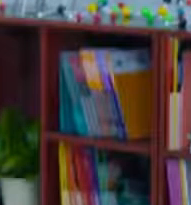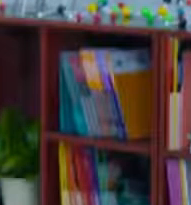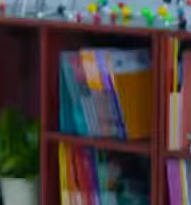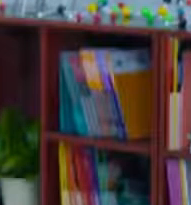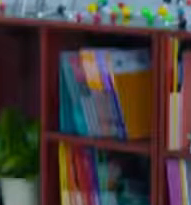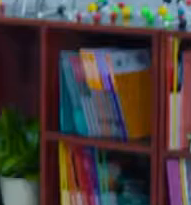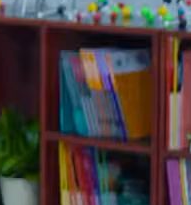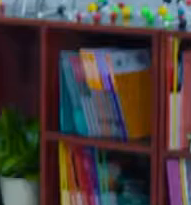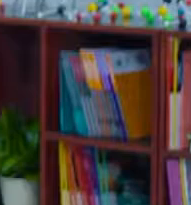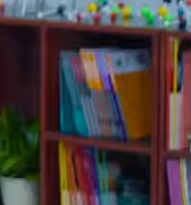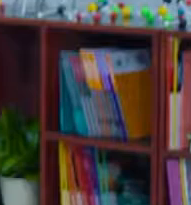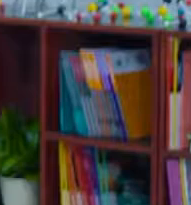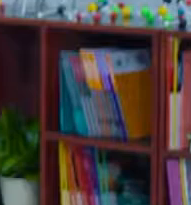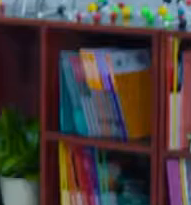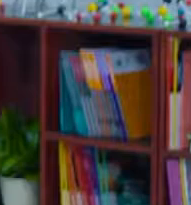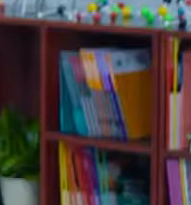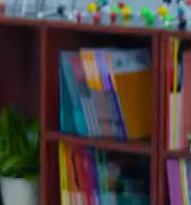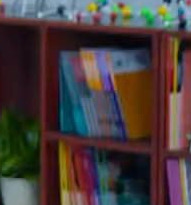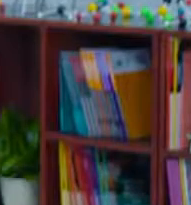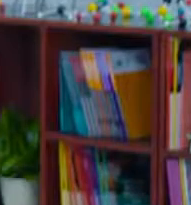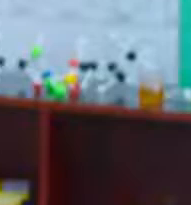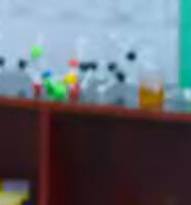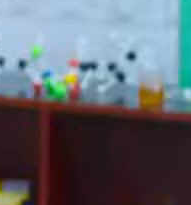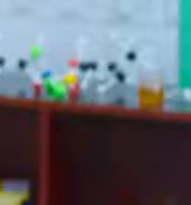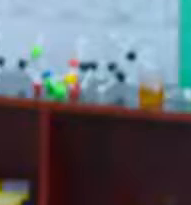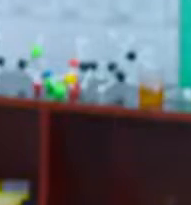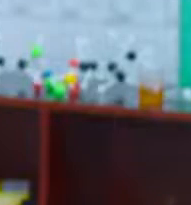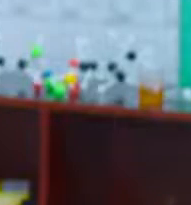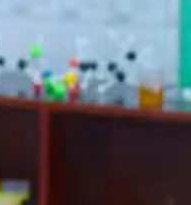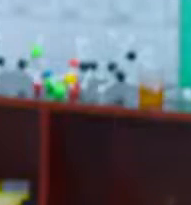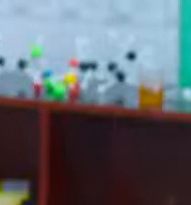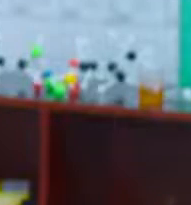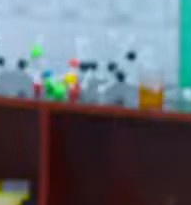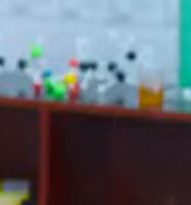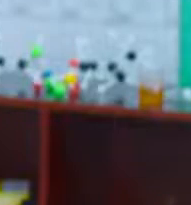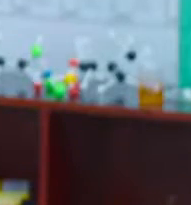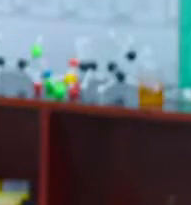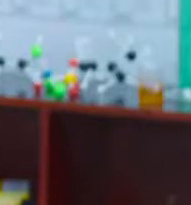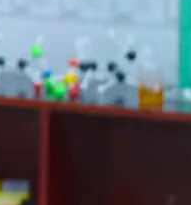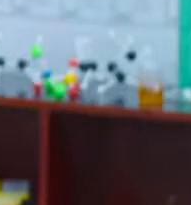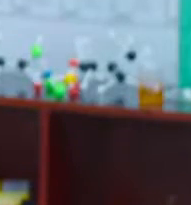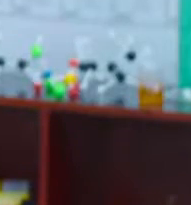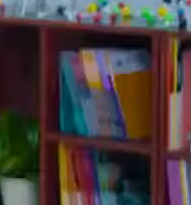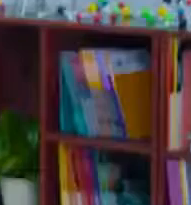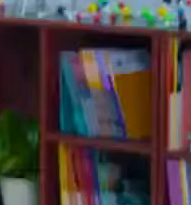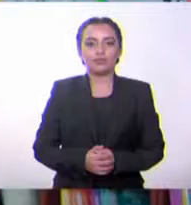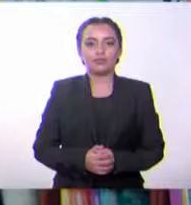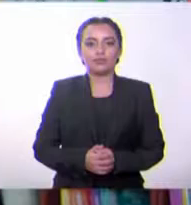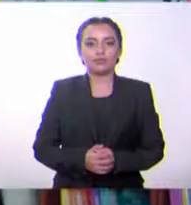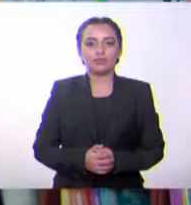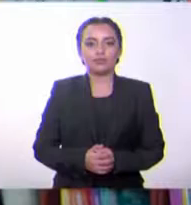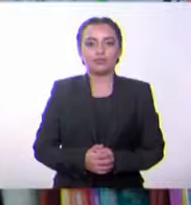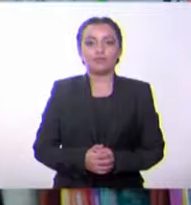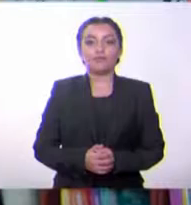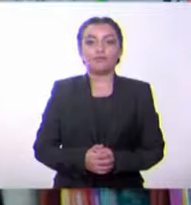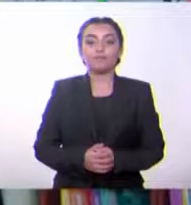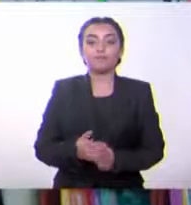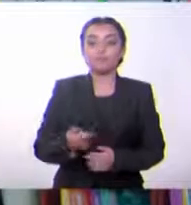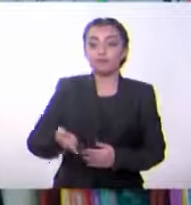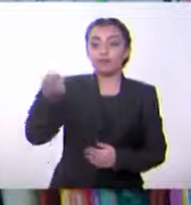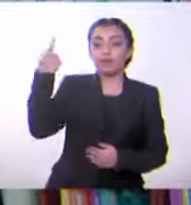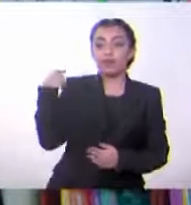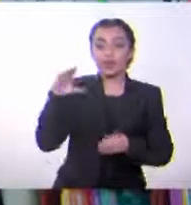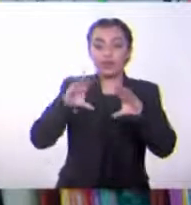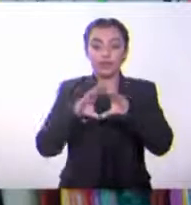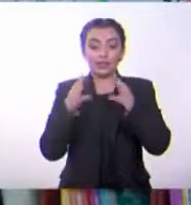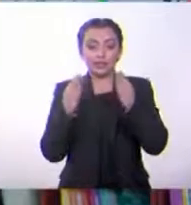Hola, bienvenidos a esta nueva clase de química, en su programa Aprendiendo en Casa. La semana anterior estuvimos estudiando